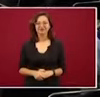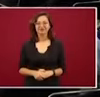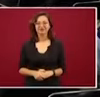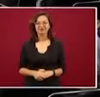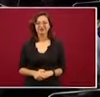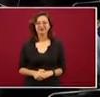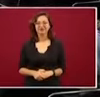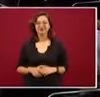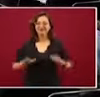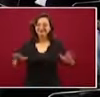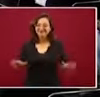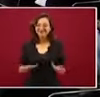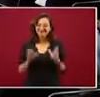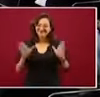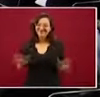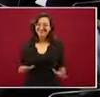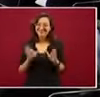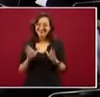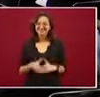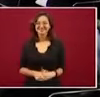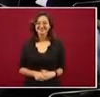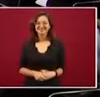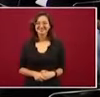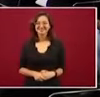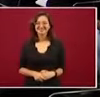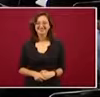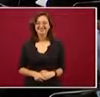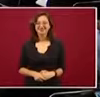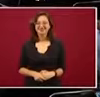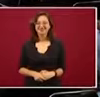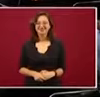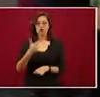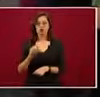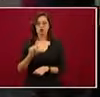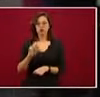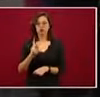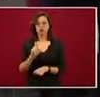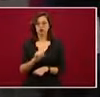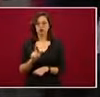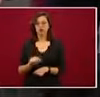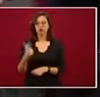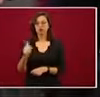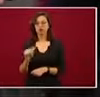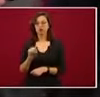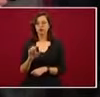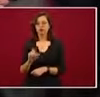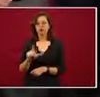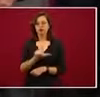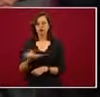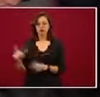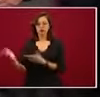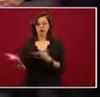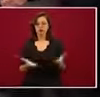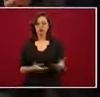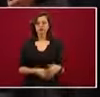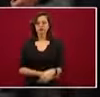autoridades de salud mexicanas pidieron en martes que todos los comercios y organizaciones suspenden el trabajo que requiera que la gente se traslade entre la casa